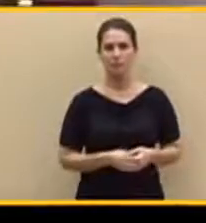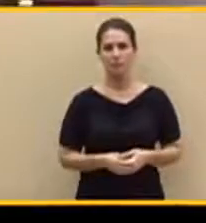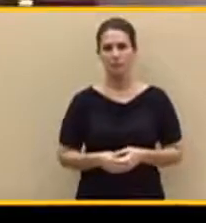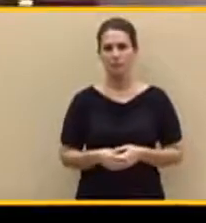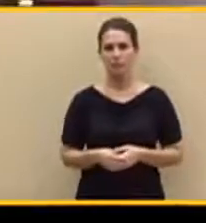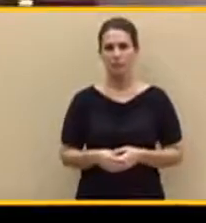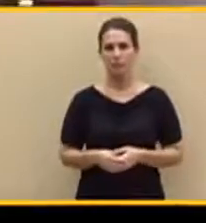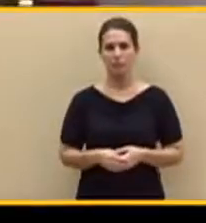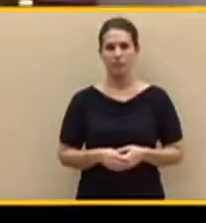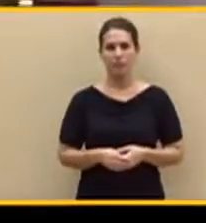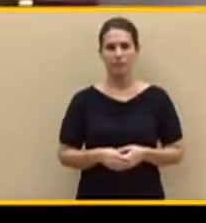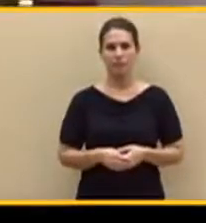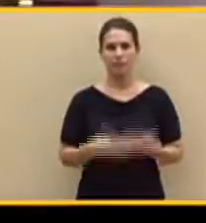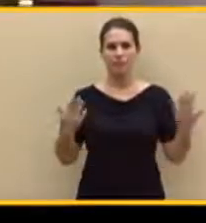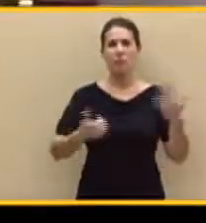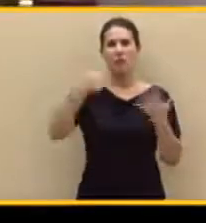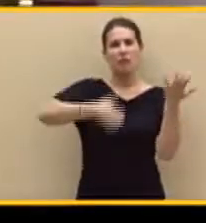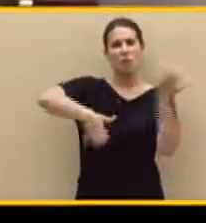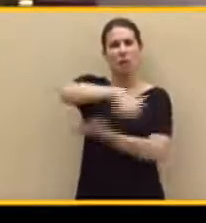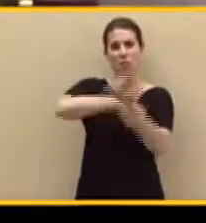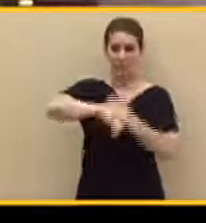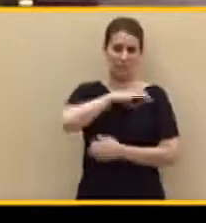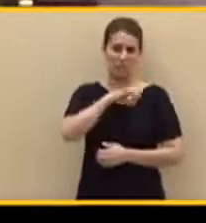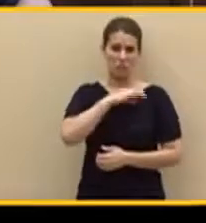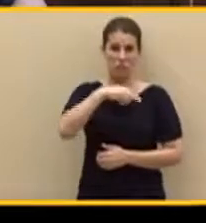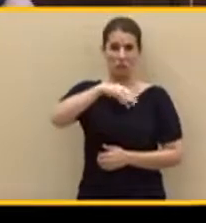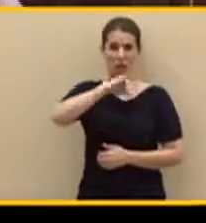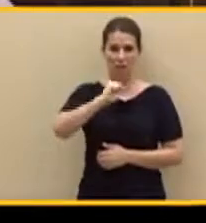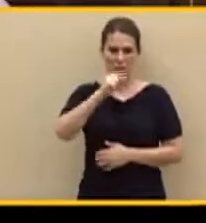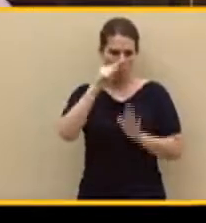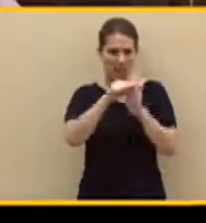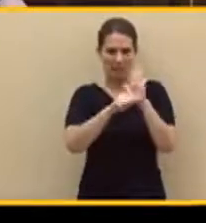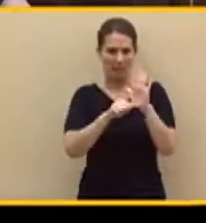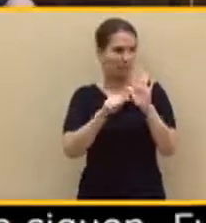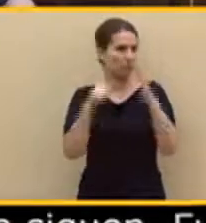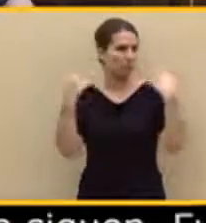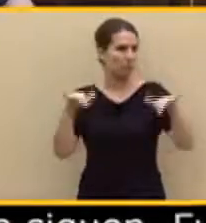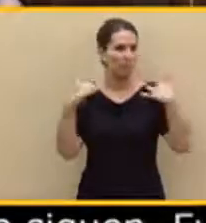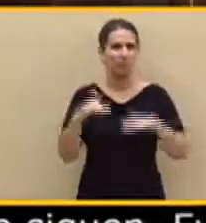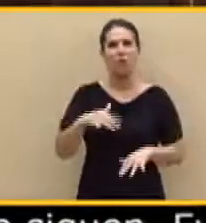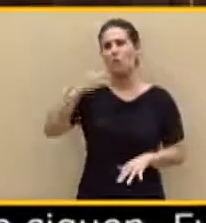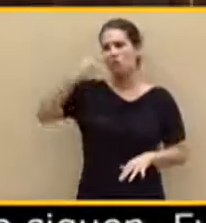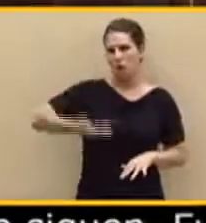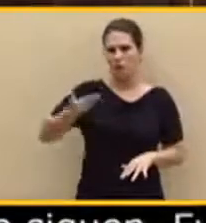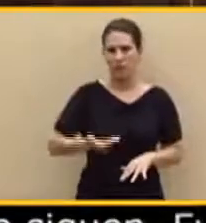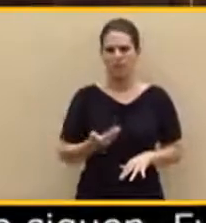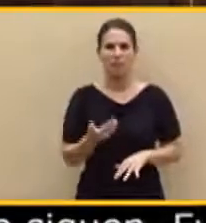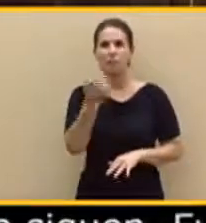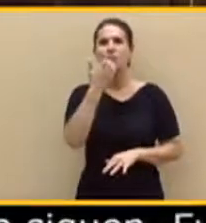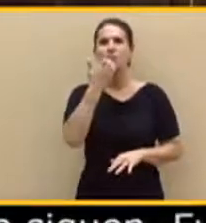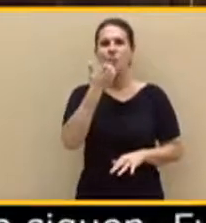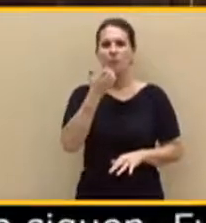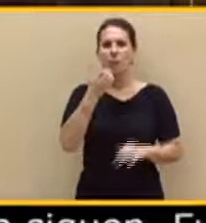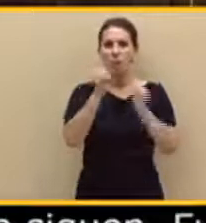las medidas polémicas del señor Maza siguen. Fue otra de las más importantes, la de relevar a 28